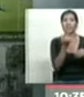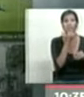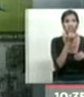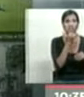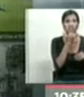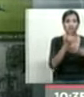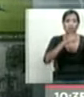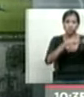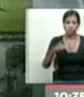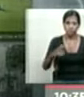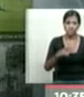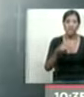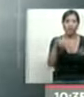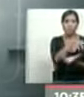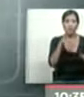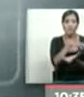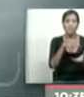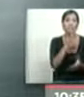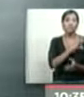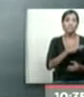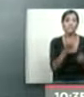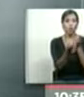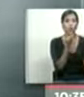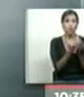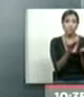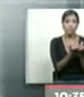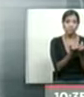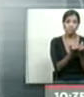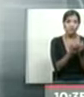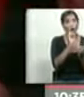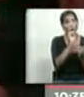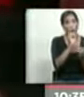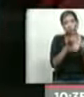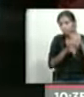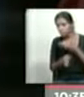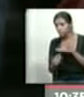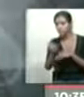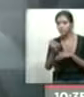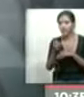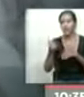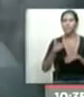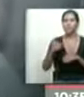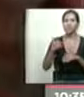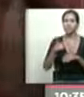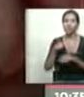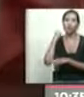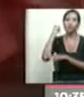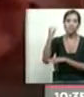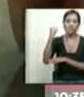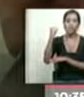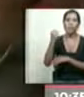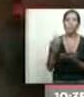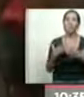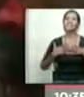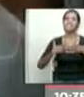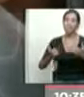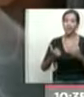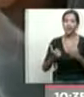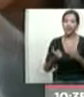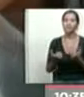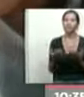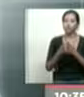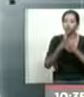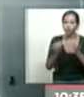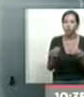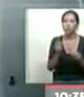desembocado en la actual crisis social y económica, o aprovechar los triunfos tácticos para rescatar del lodo el nombre